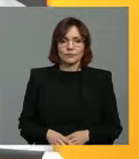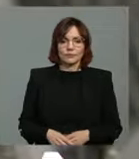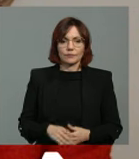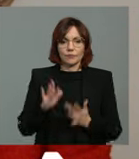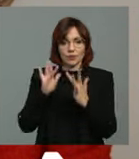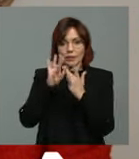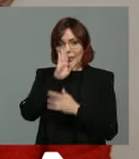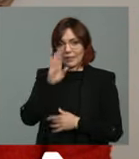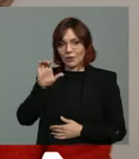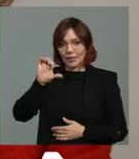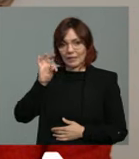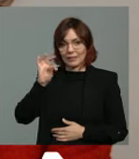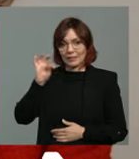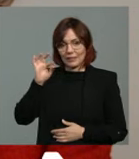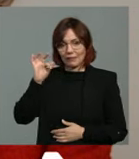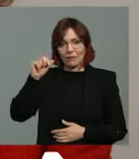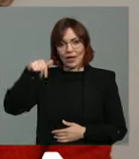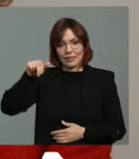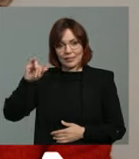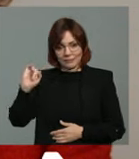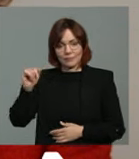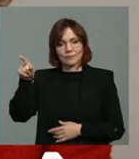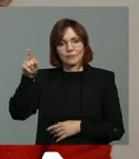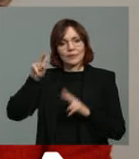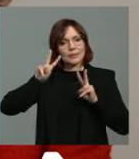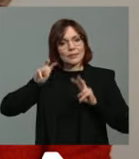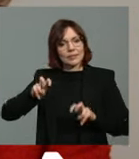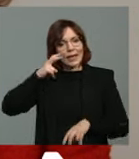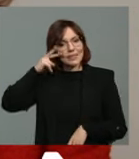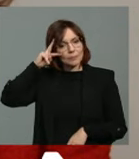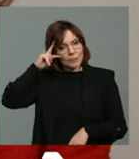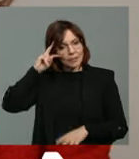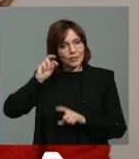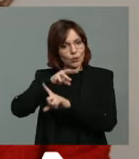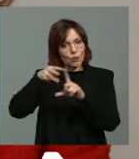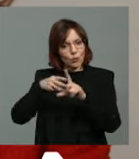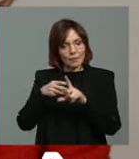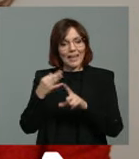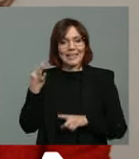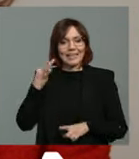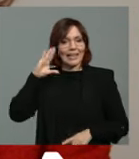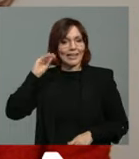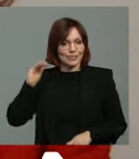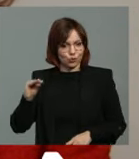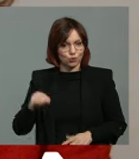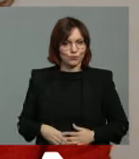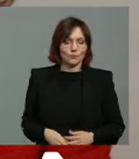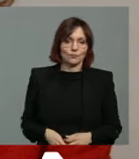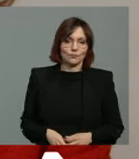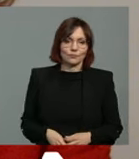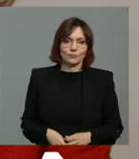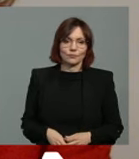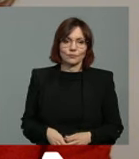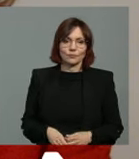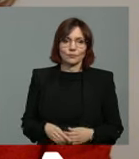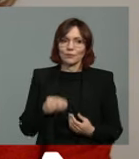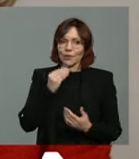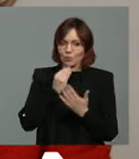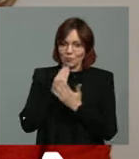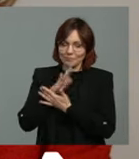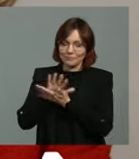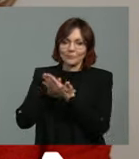Estefanía González analista de kelisto Buenos días Hola Buenos días cómo va a afectar la subida del euribor a